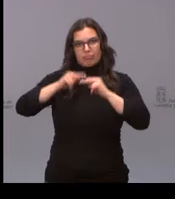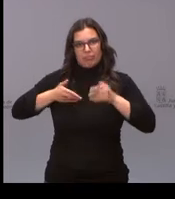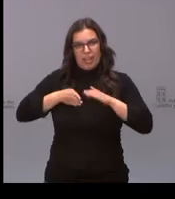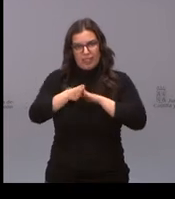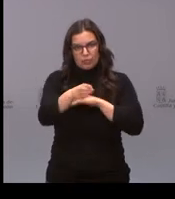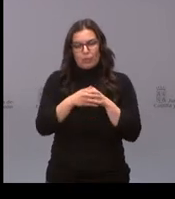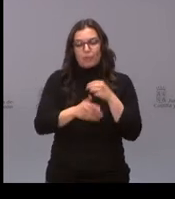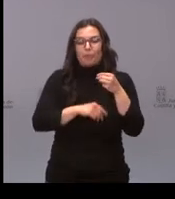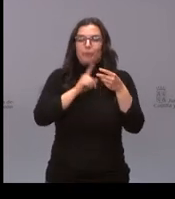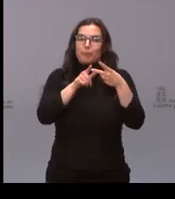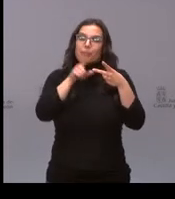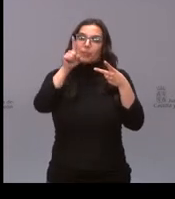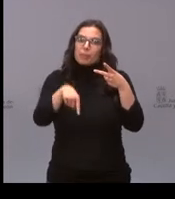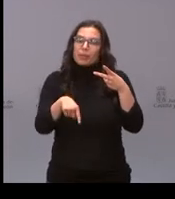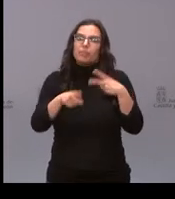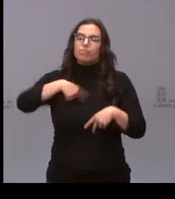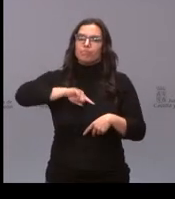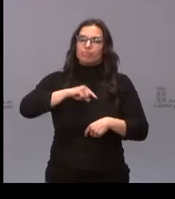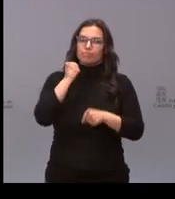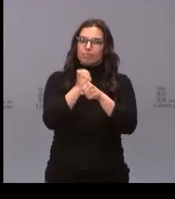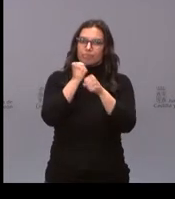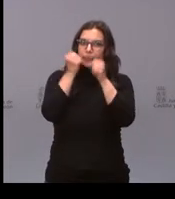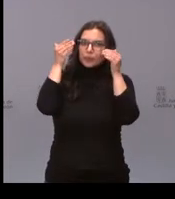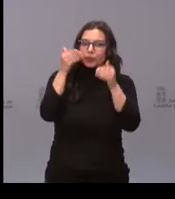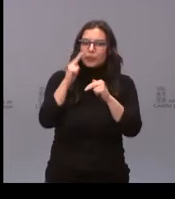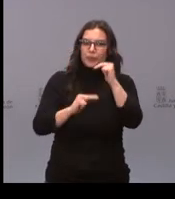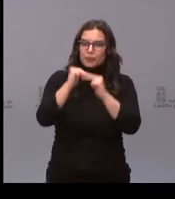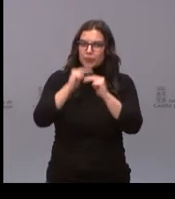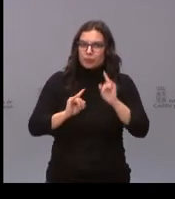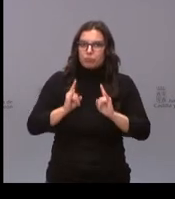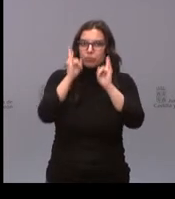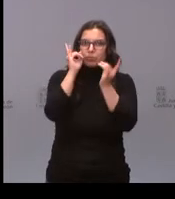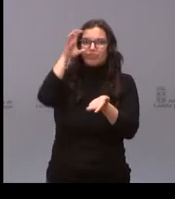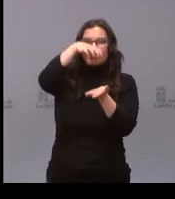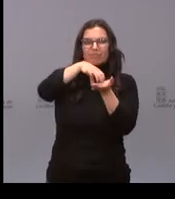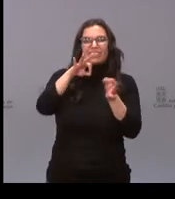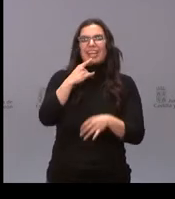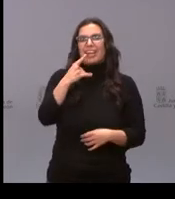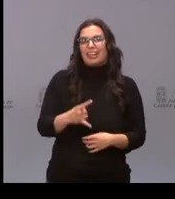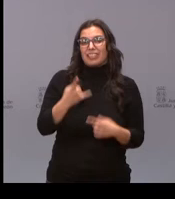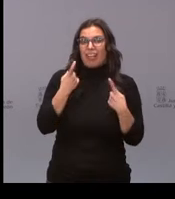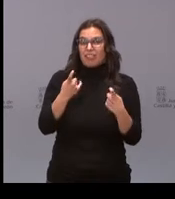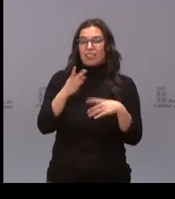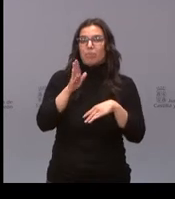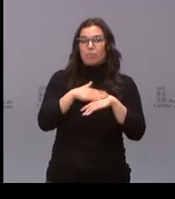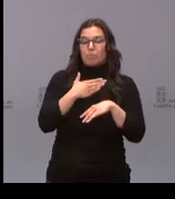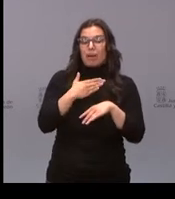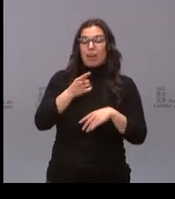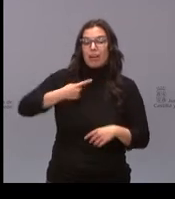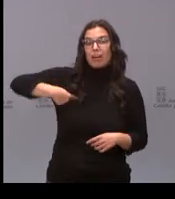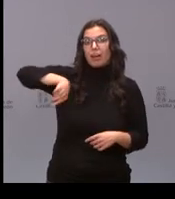también vamos a trabajar en la construcción de una subestación eléctrica necesaria para la utilización de todas